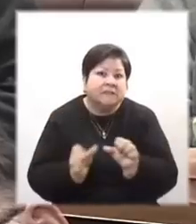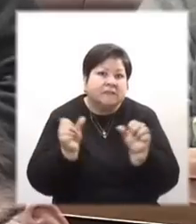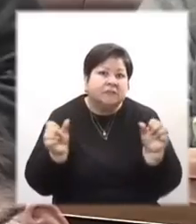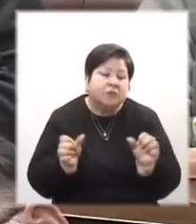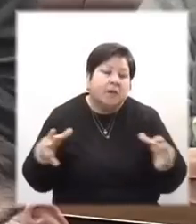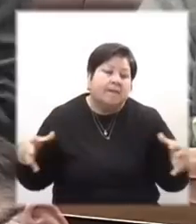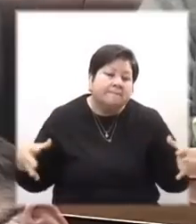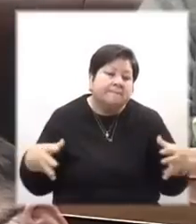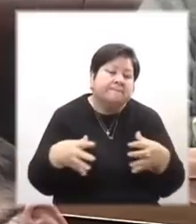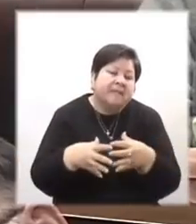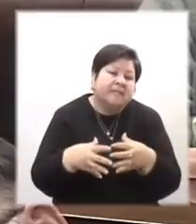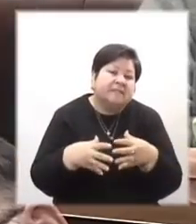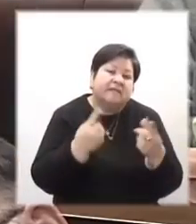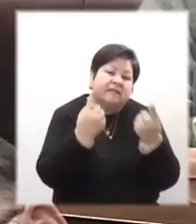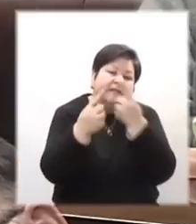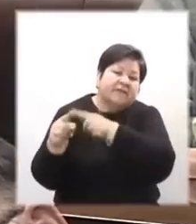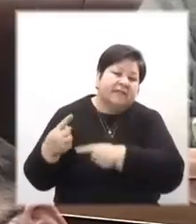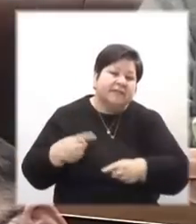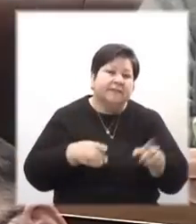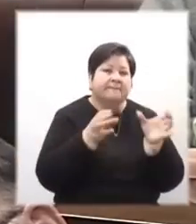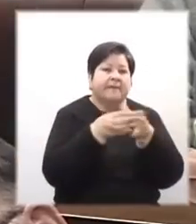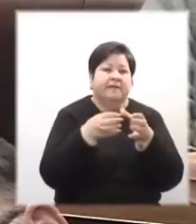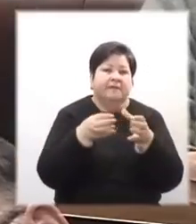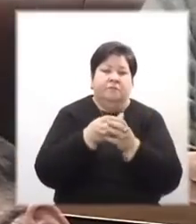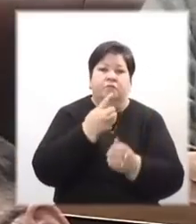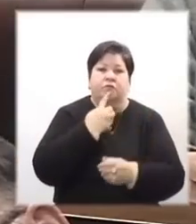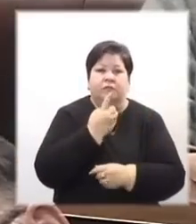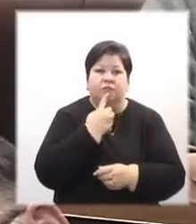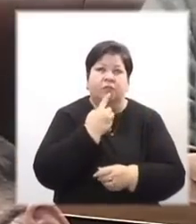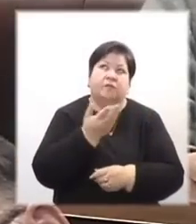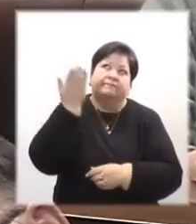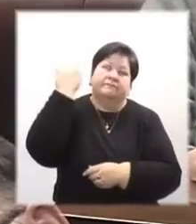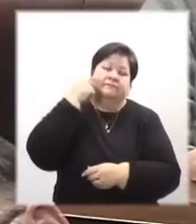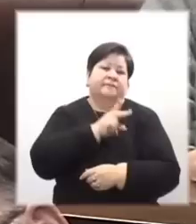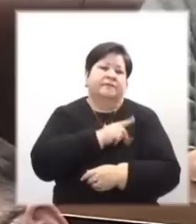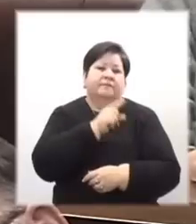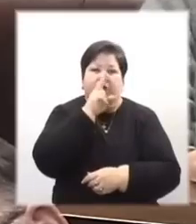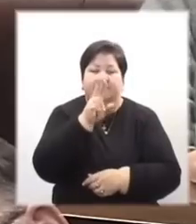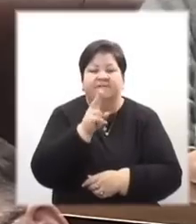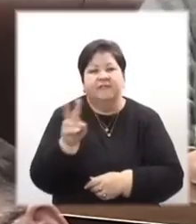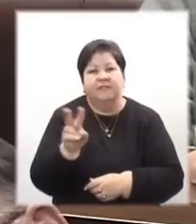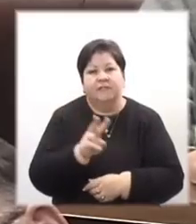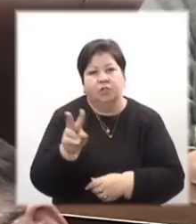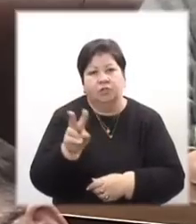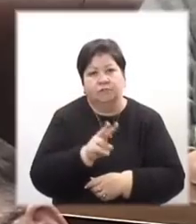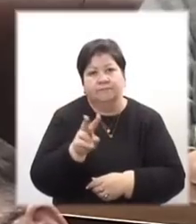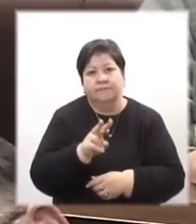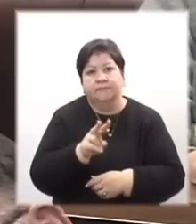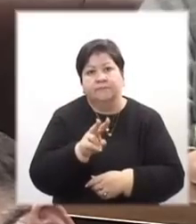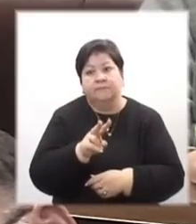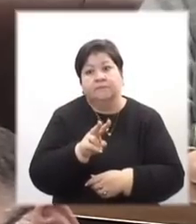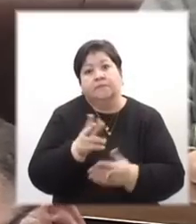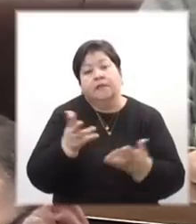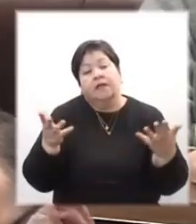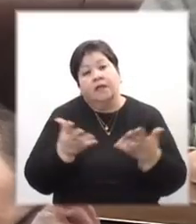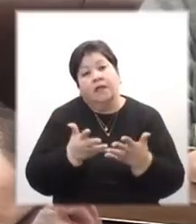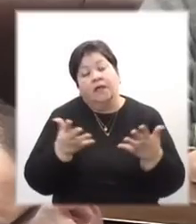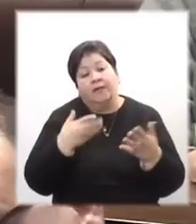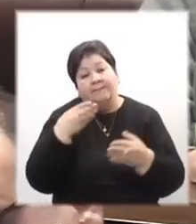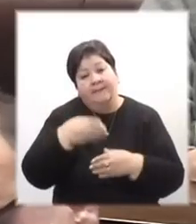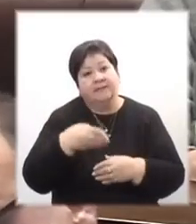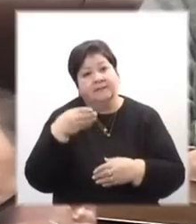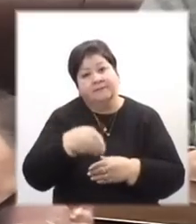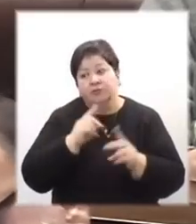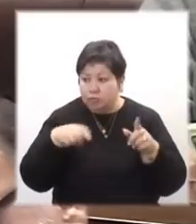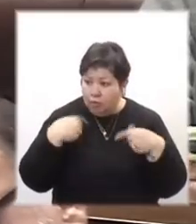mesa interpartidaria, algo que se anunció como inicio de trabajo allá por diciembre del año 2022 y que ahora, con participación